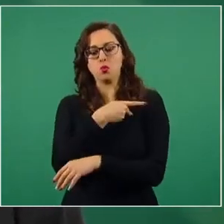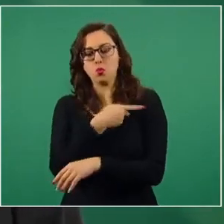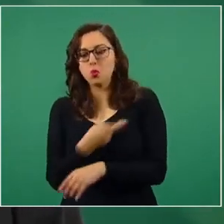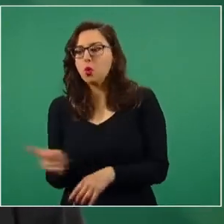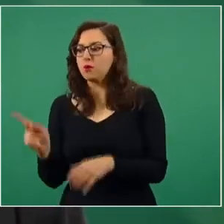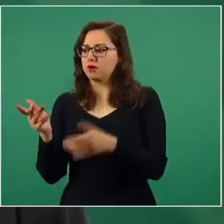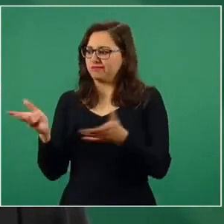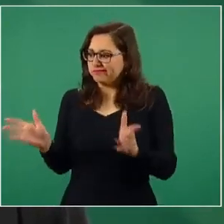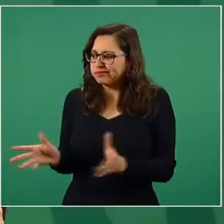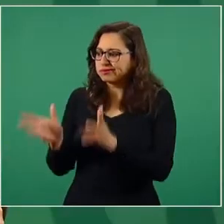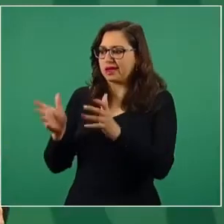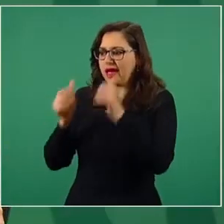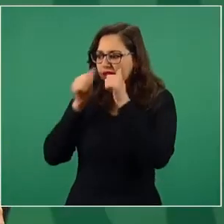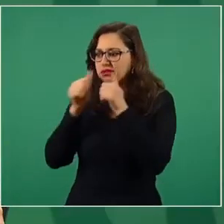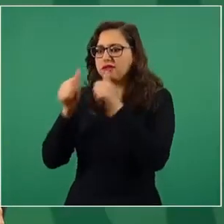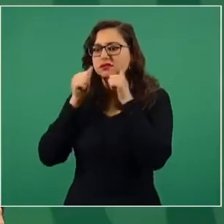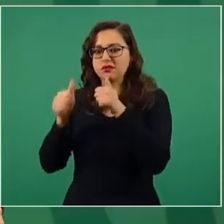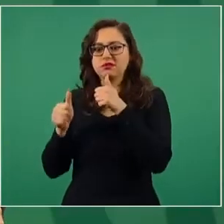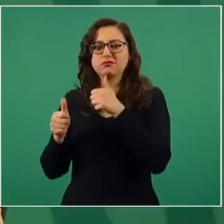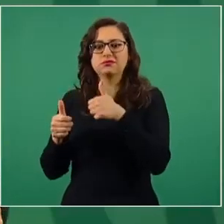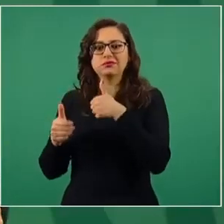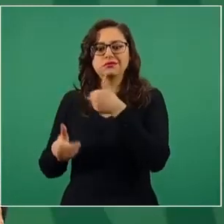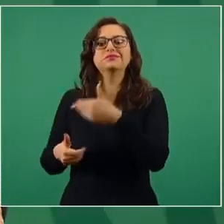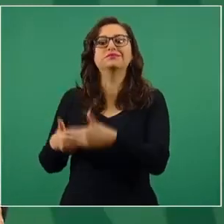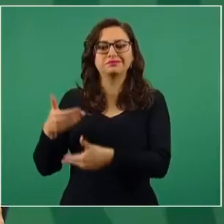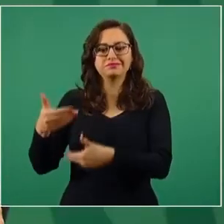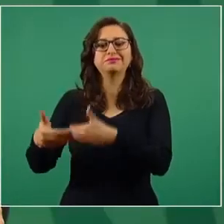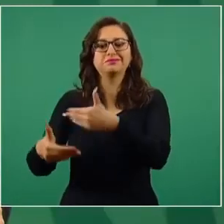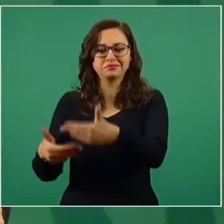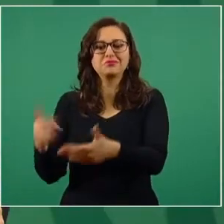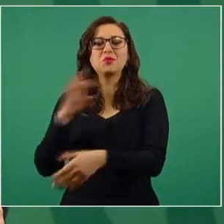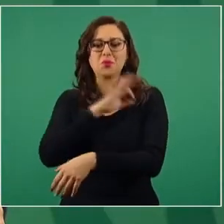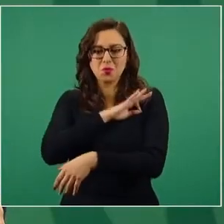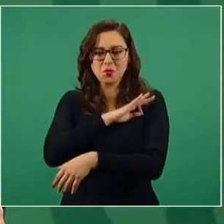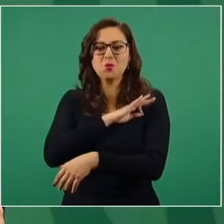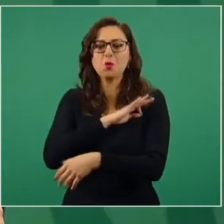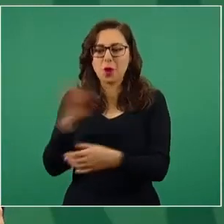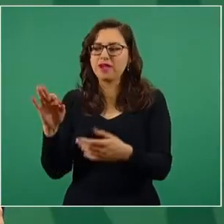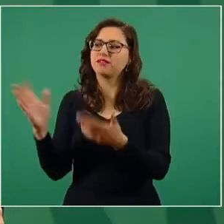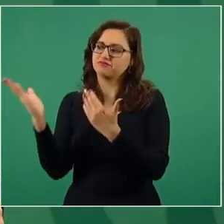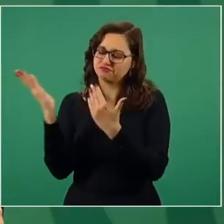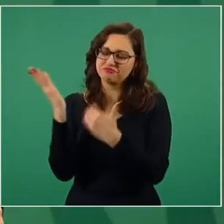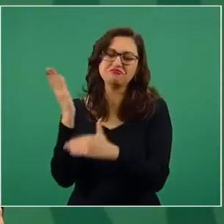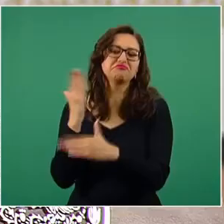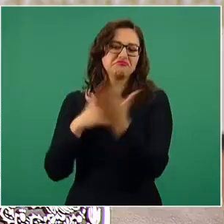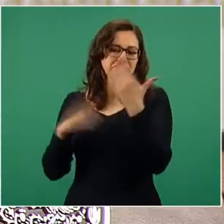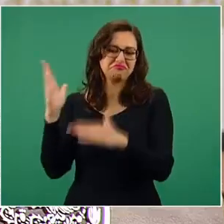pobres, claro que se consigue esa movilidad social.